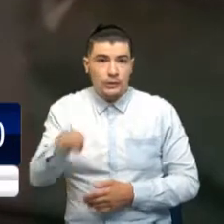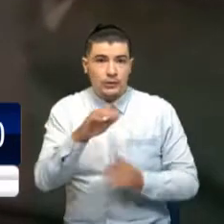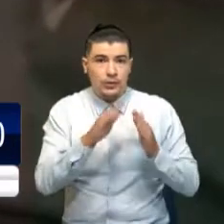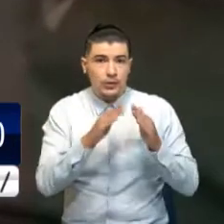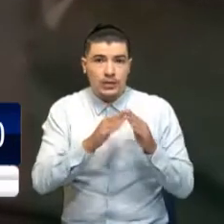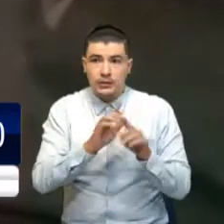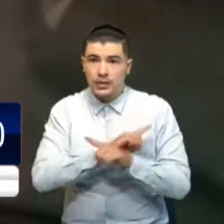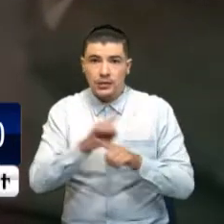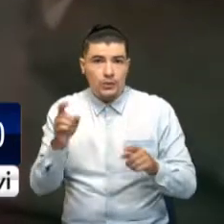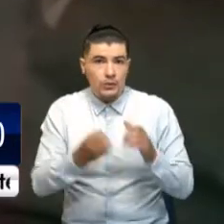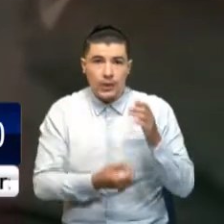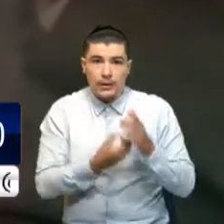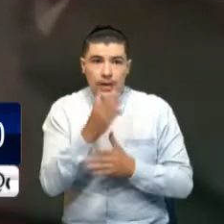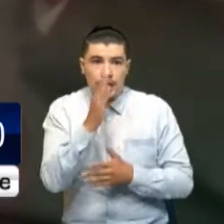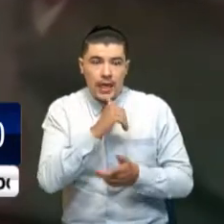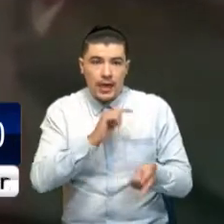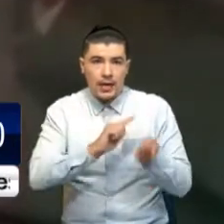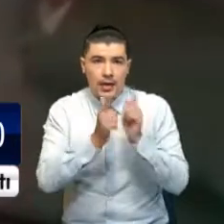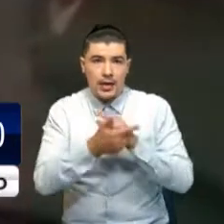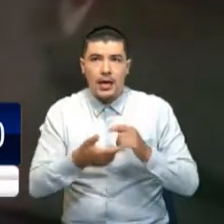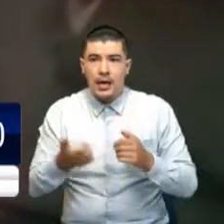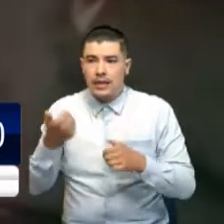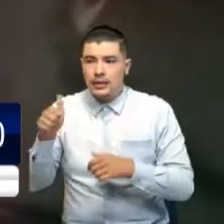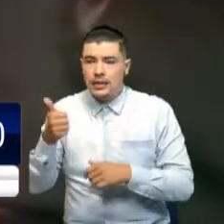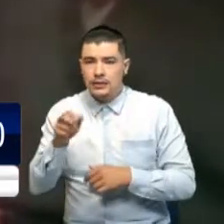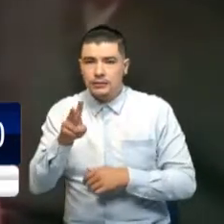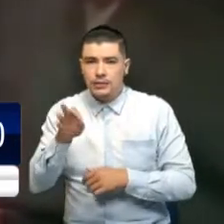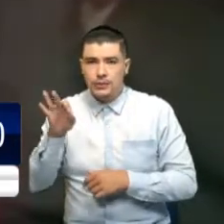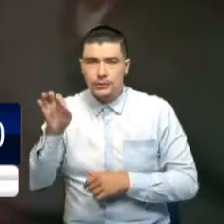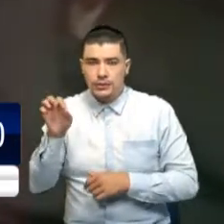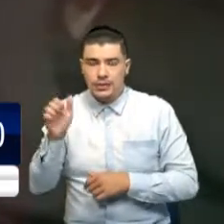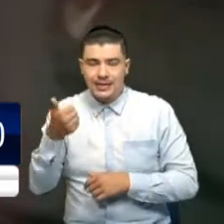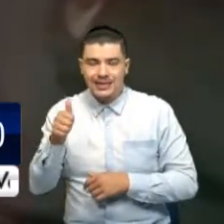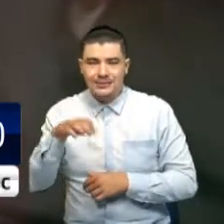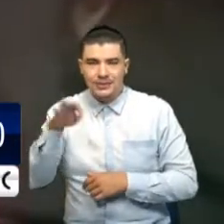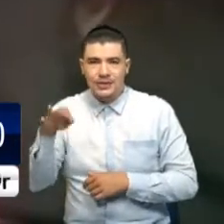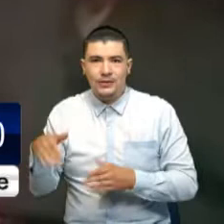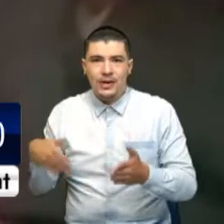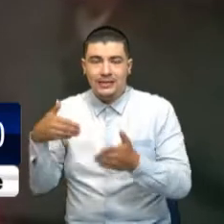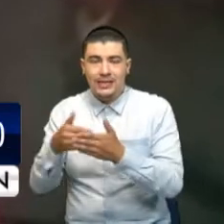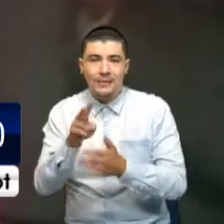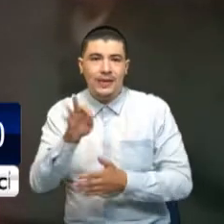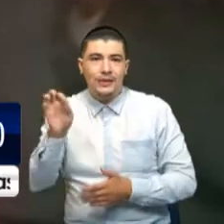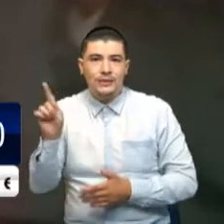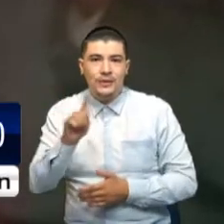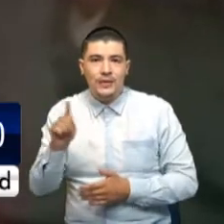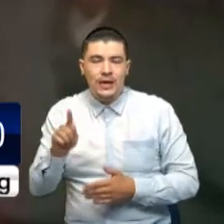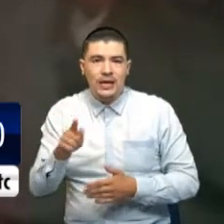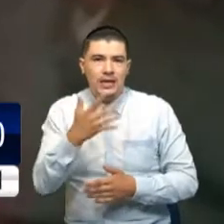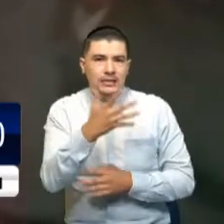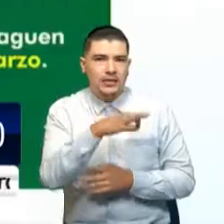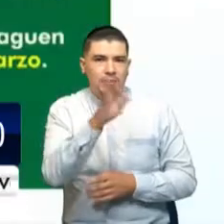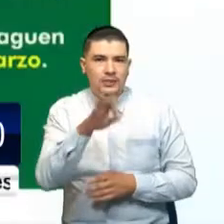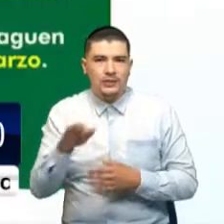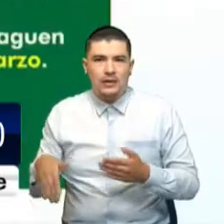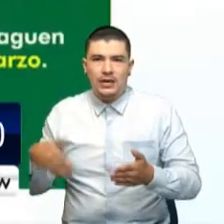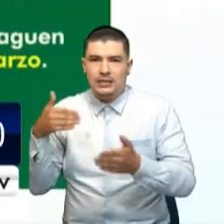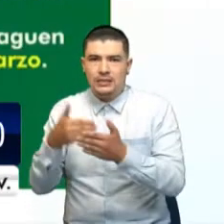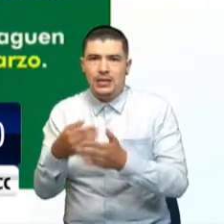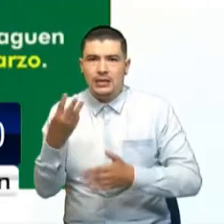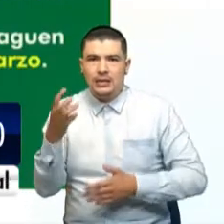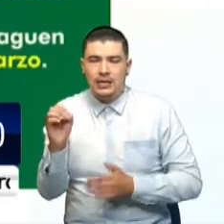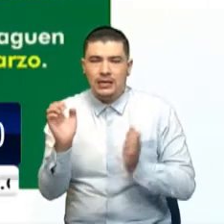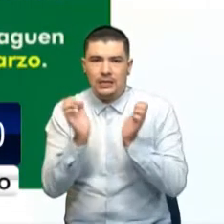fueron actualizados, el 10% hasta el 28 de febrero y el 5% hasta el 30 de marzo. O sea,